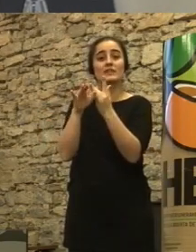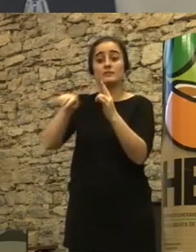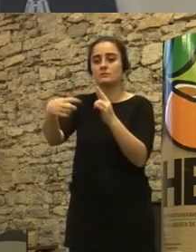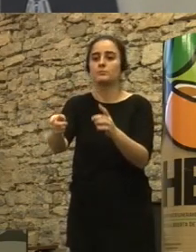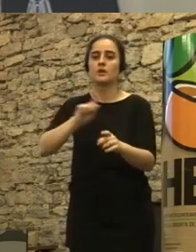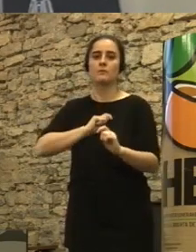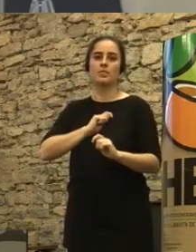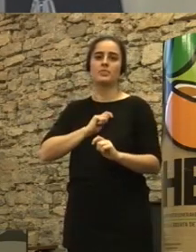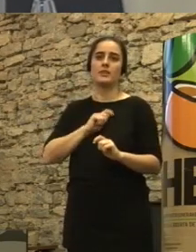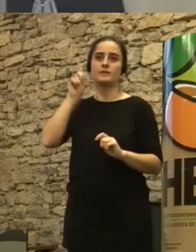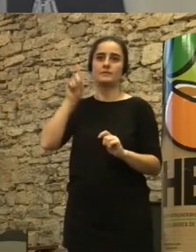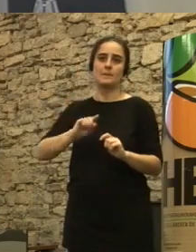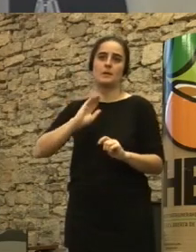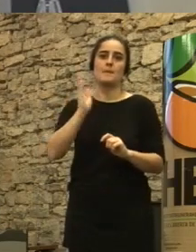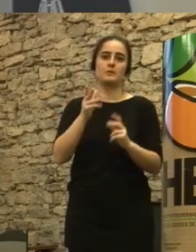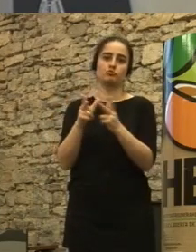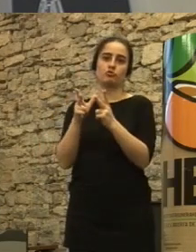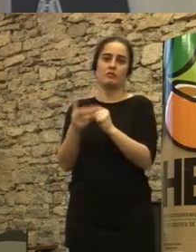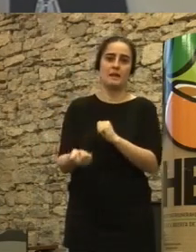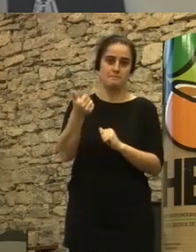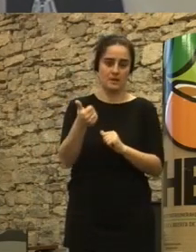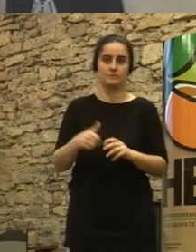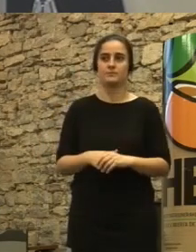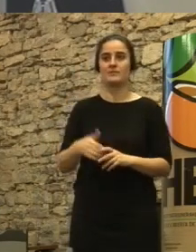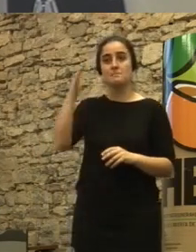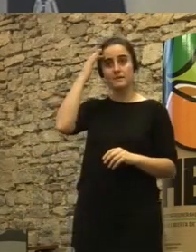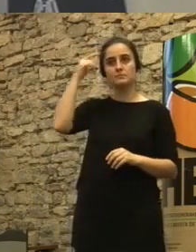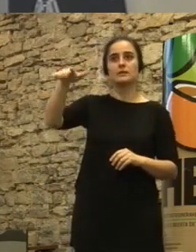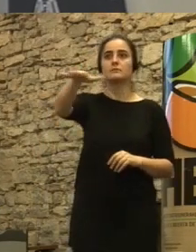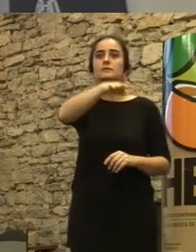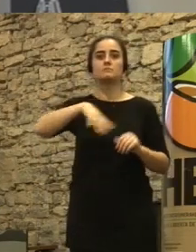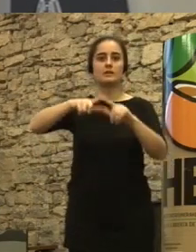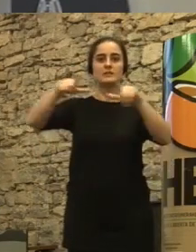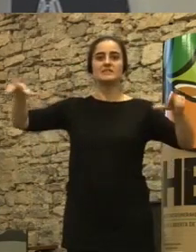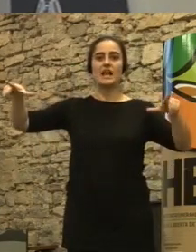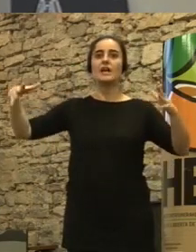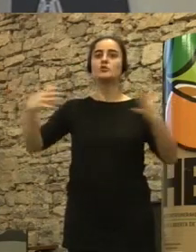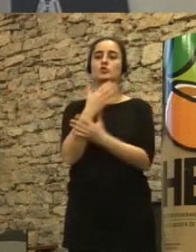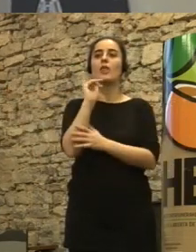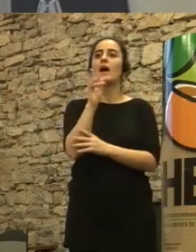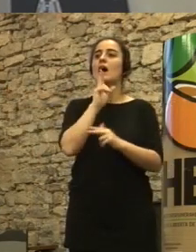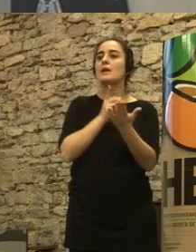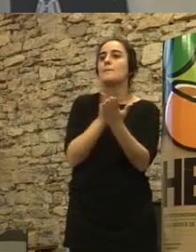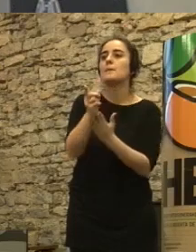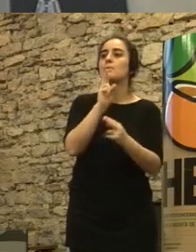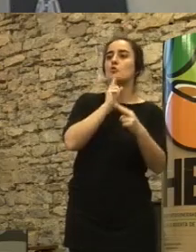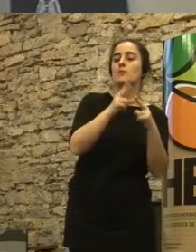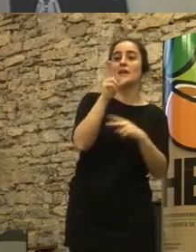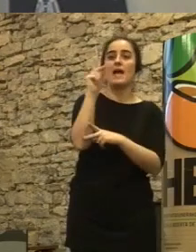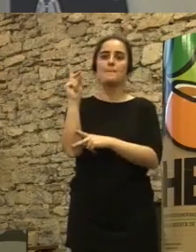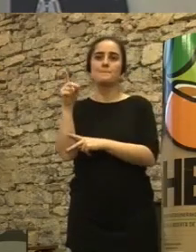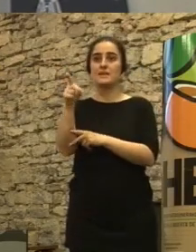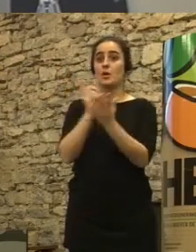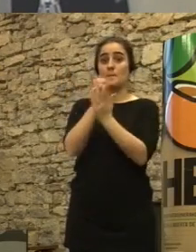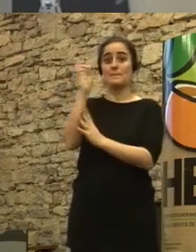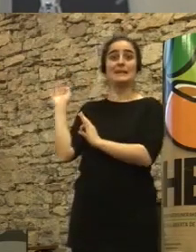para tener un impacto social mayor. Imaginar que esta sala toda está mapeada, nombre y apellido, en un mapa